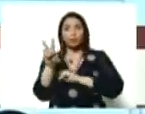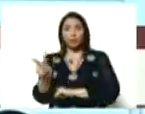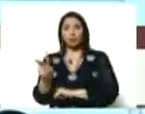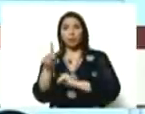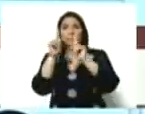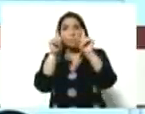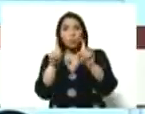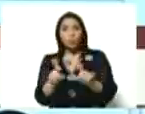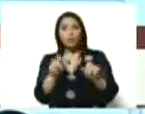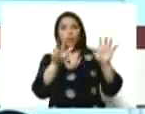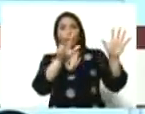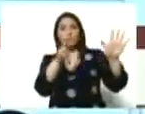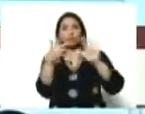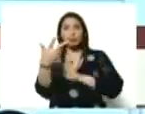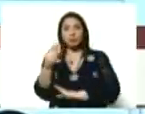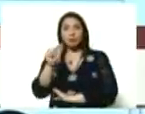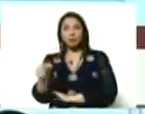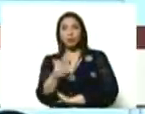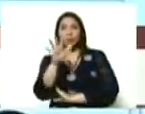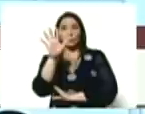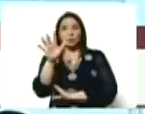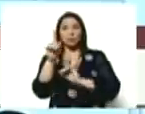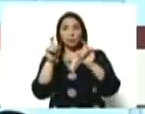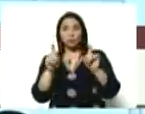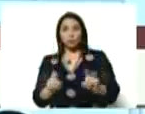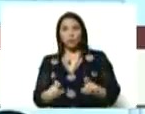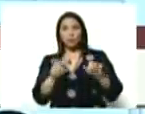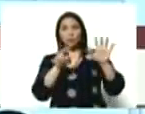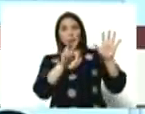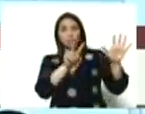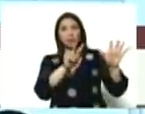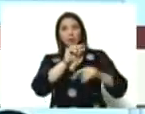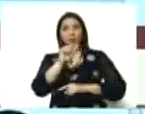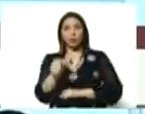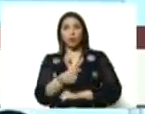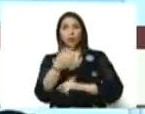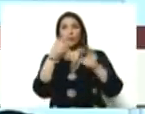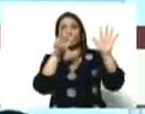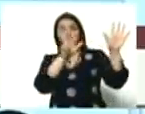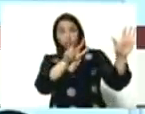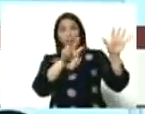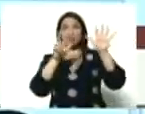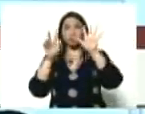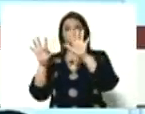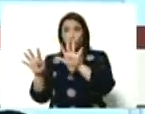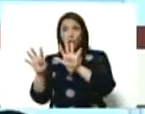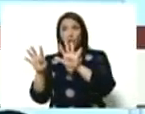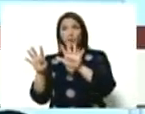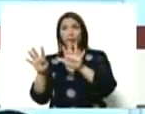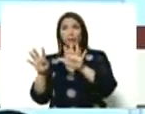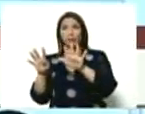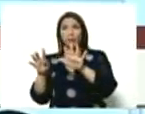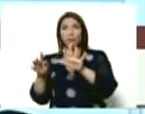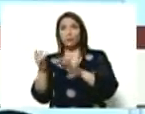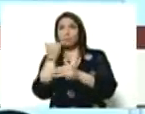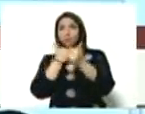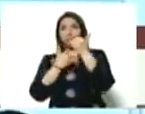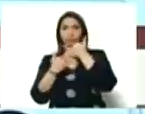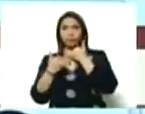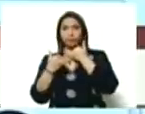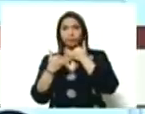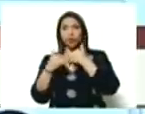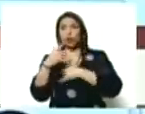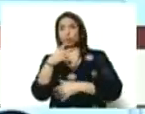prueba, 83,5 fueron exitosos, 7,89 fallidos y no comprobados 8,69.